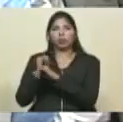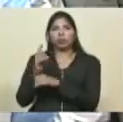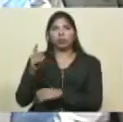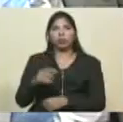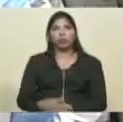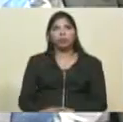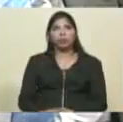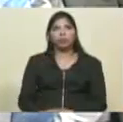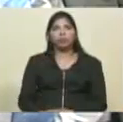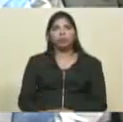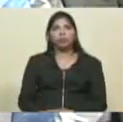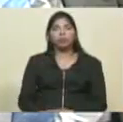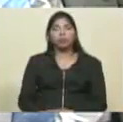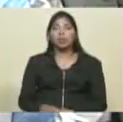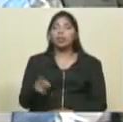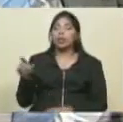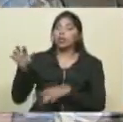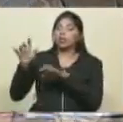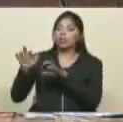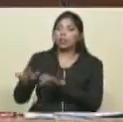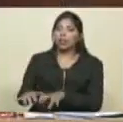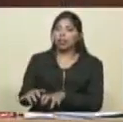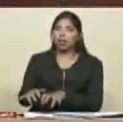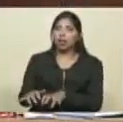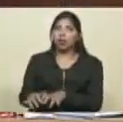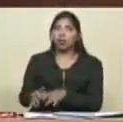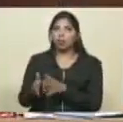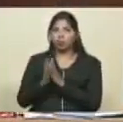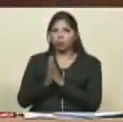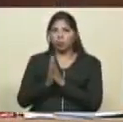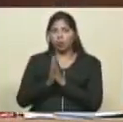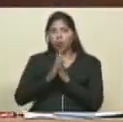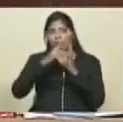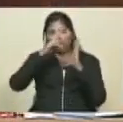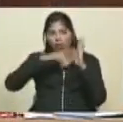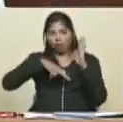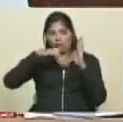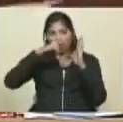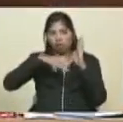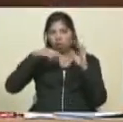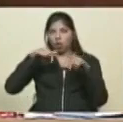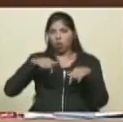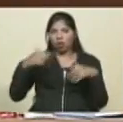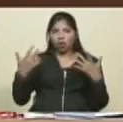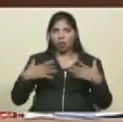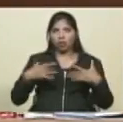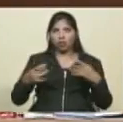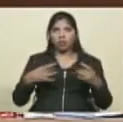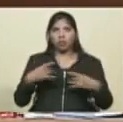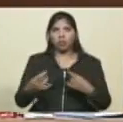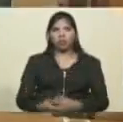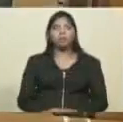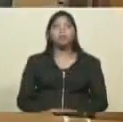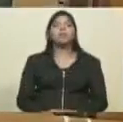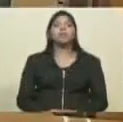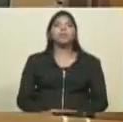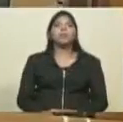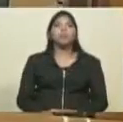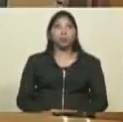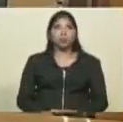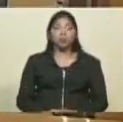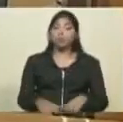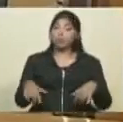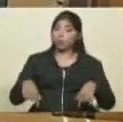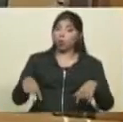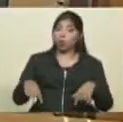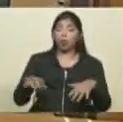Bueno, ciudadano secretario, por favor, sírvase dar lectura a la propuesta del orden del día. Propuesta del orden del día de la sesión